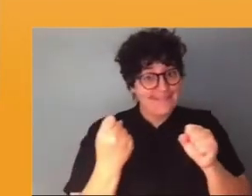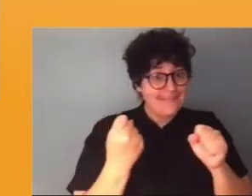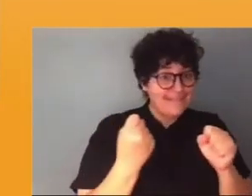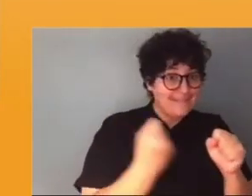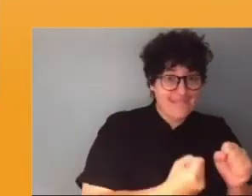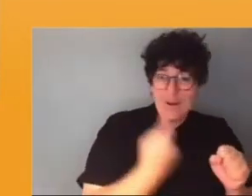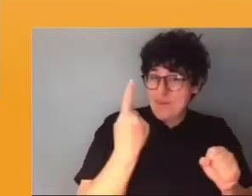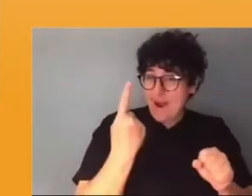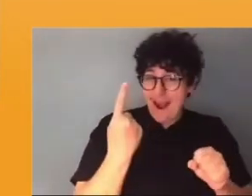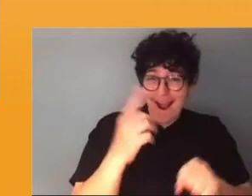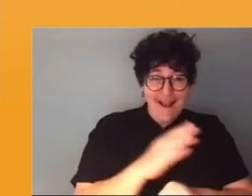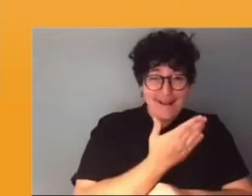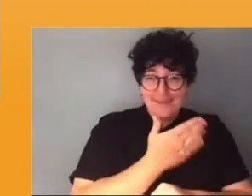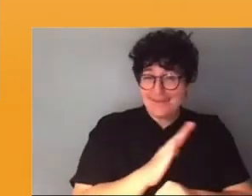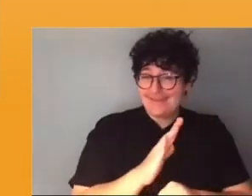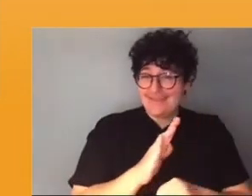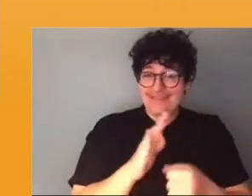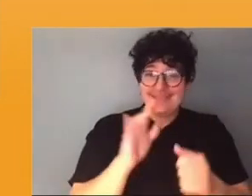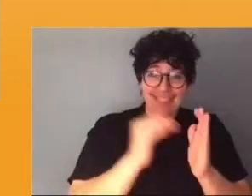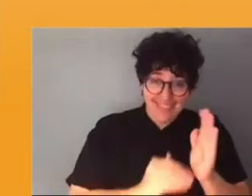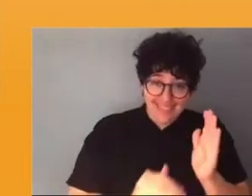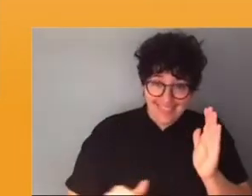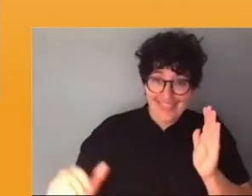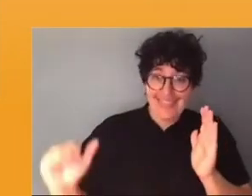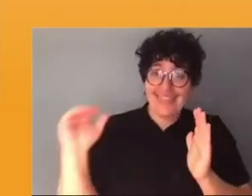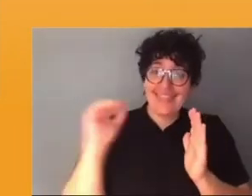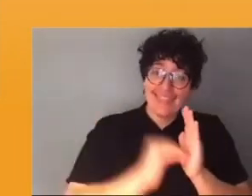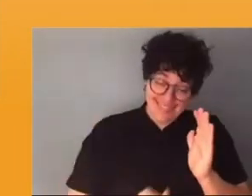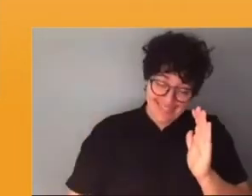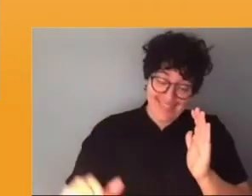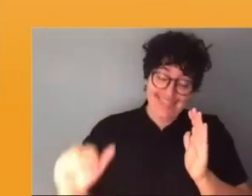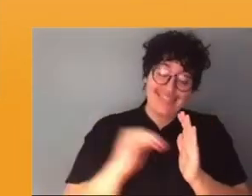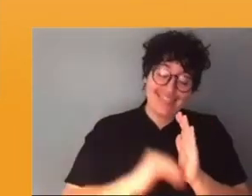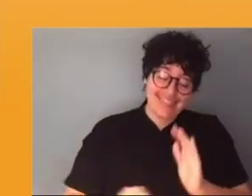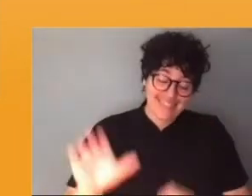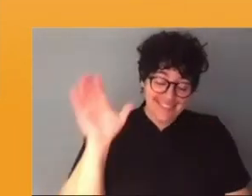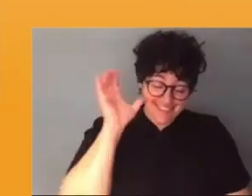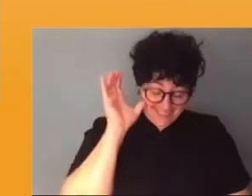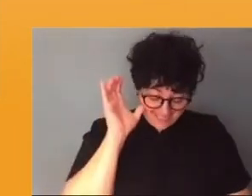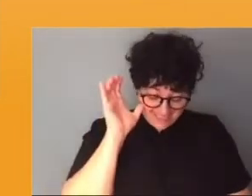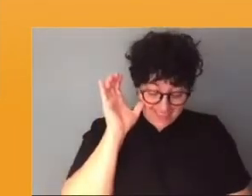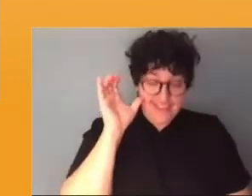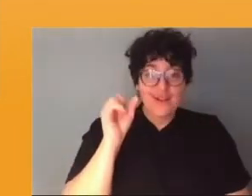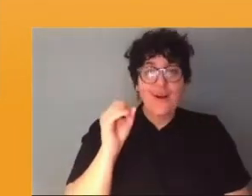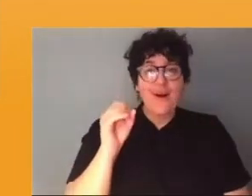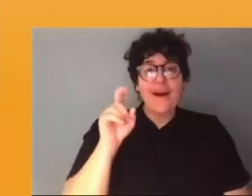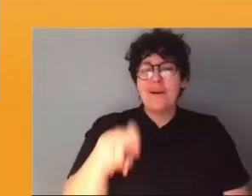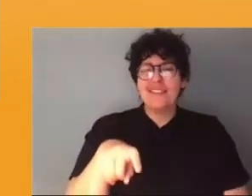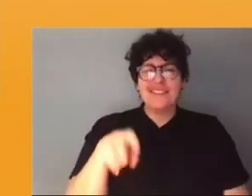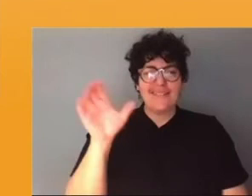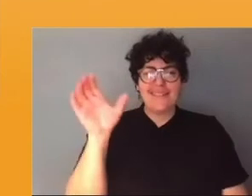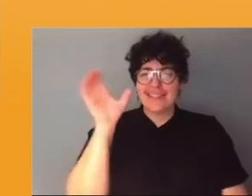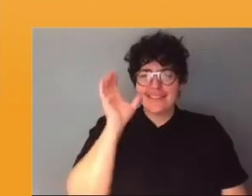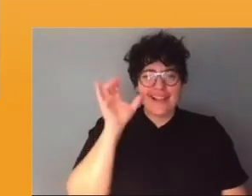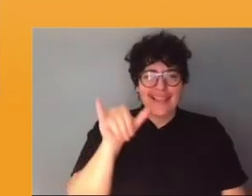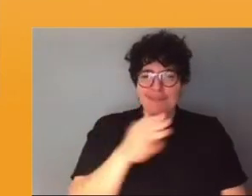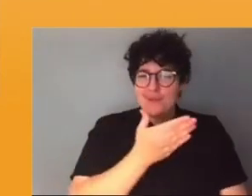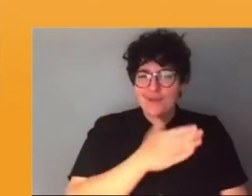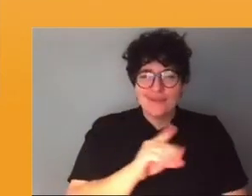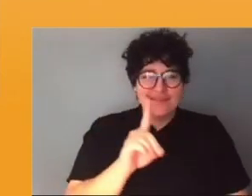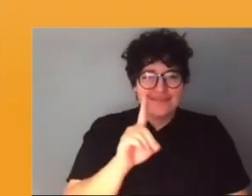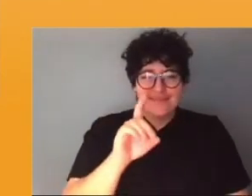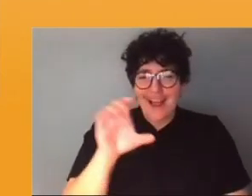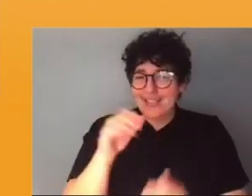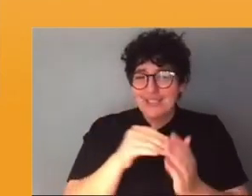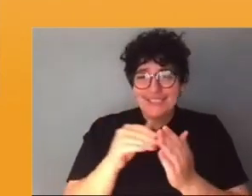más. La misma música. Entonces yo debía haber escuchado esa música no sé cuántas